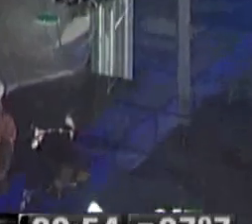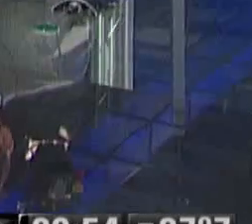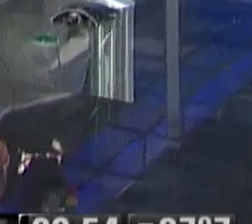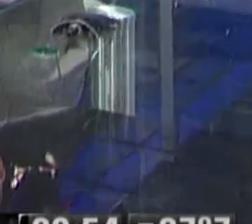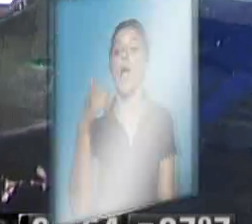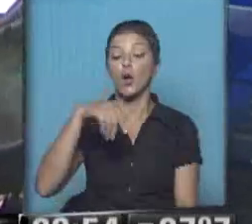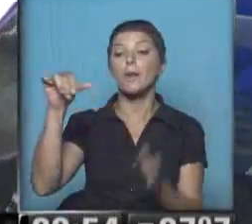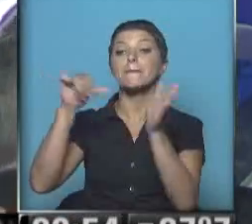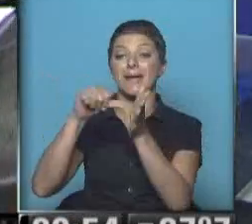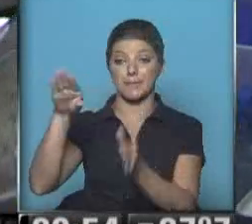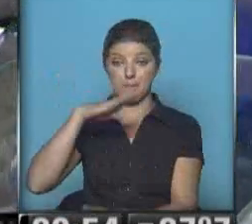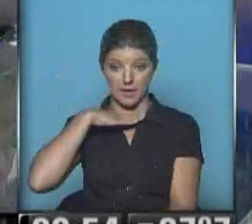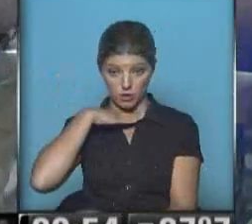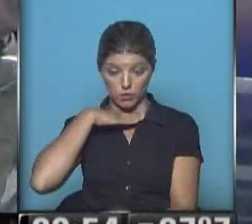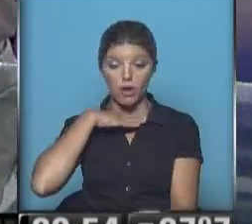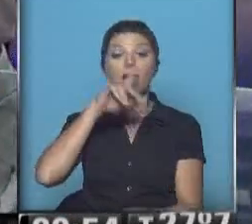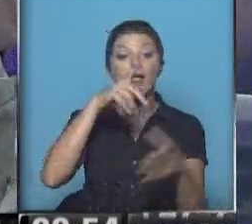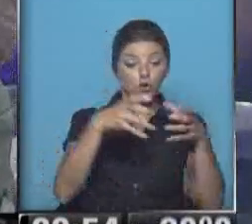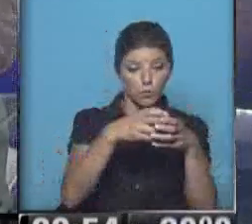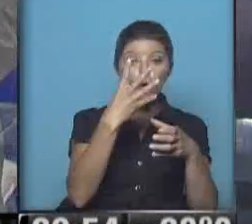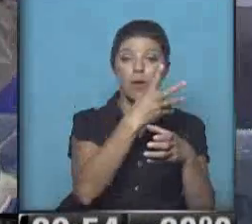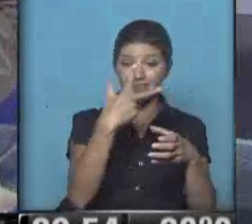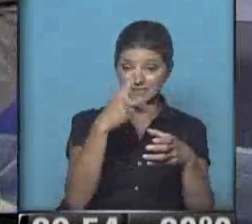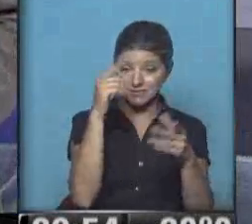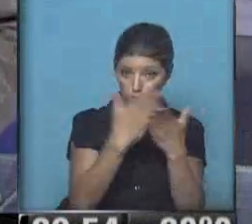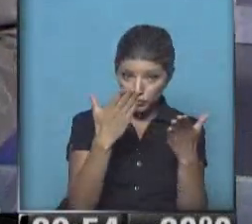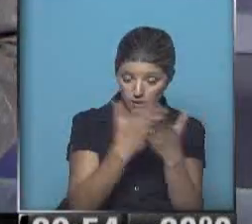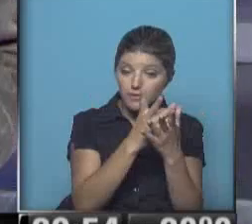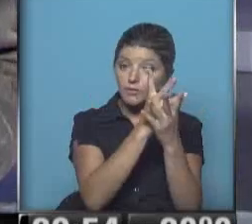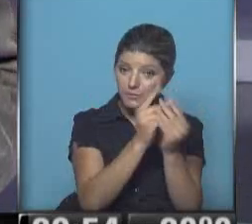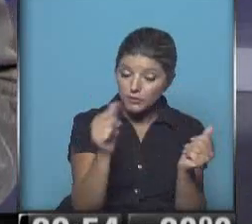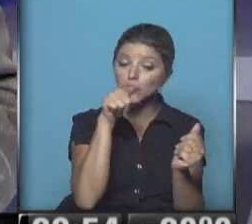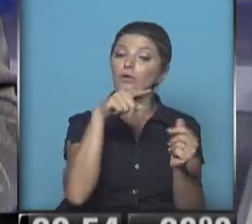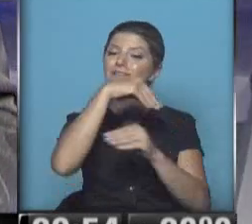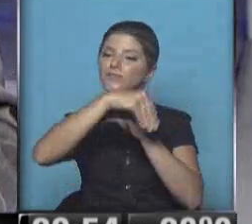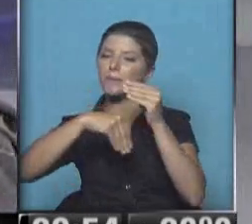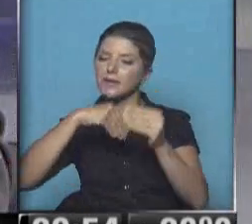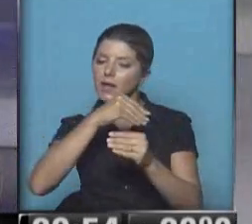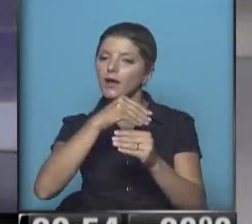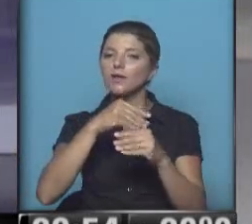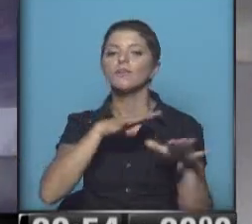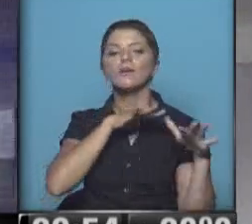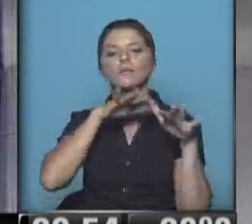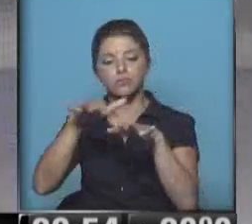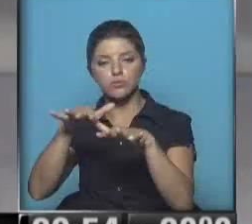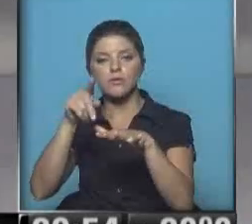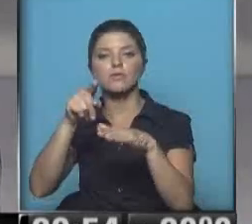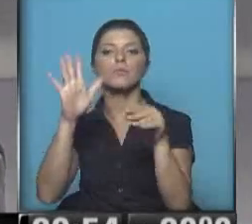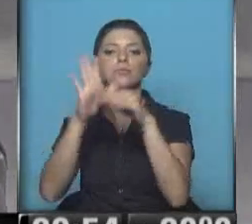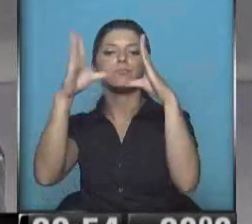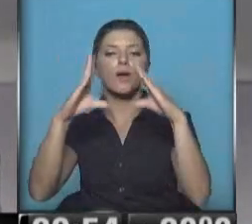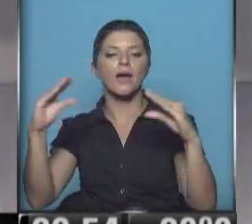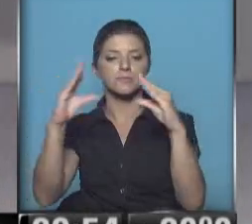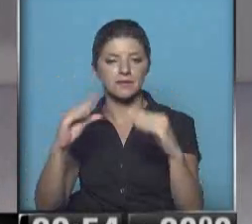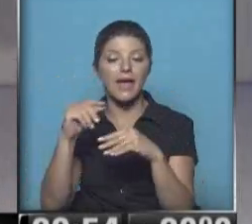Vamos ahora a México. Familiares de los 43 estudiantes desaparecidos encabezaron una vigilia navideña en la residencia